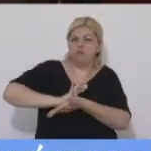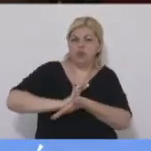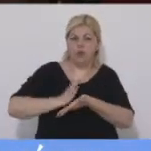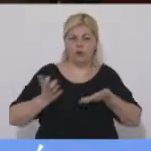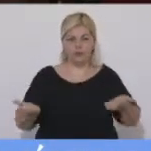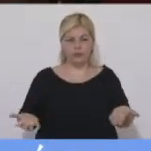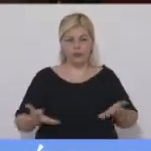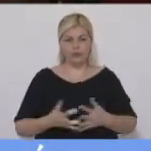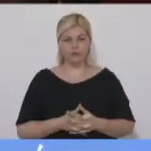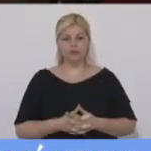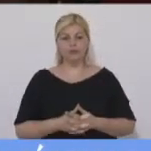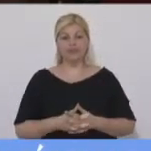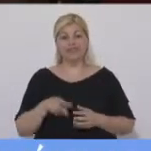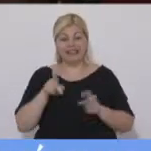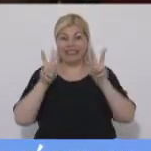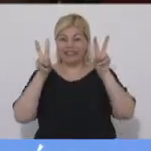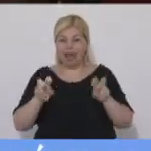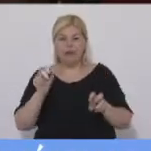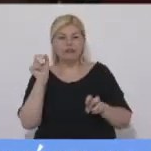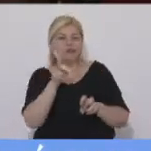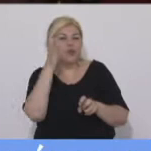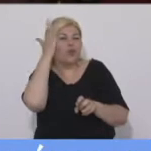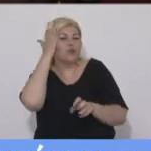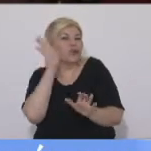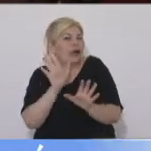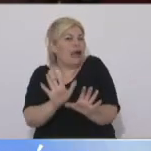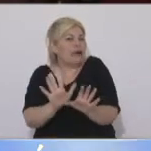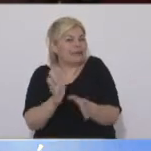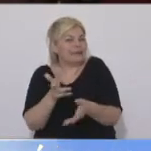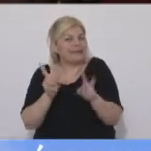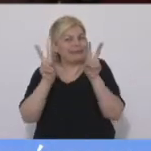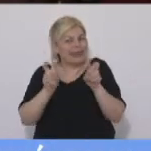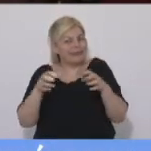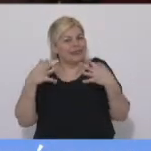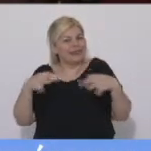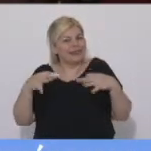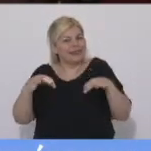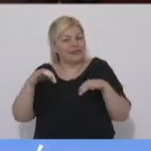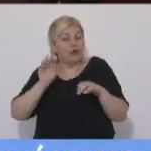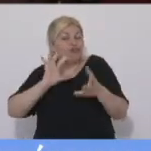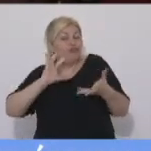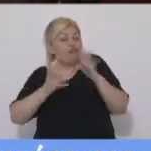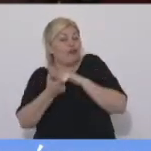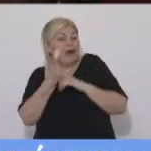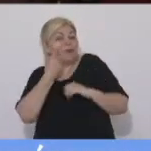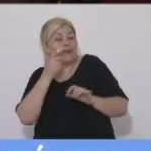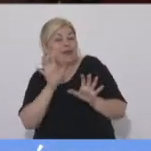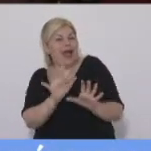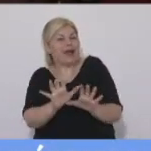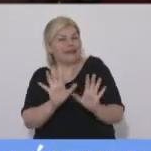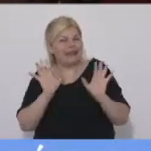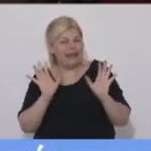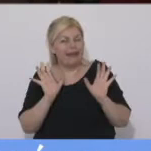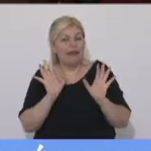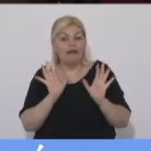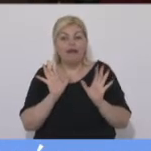que es cultural que es muy profunda digamos que es la como visión de las comunidades cuya como visión de